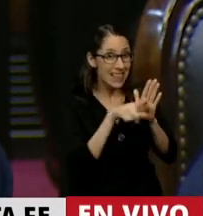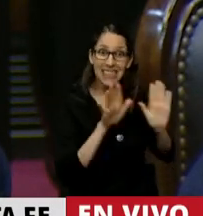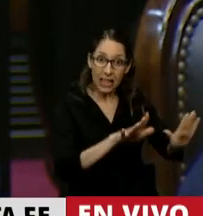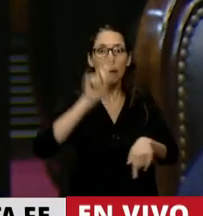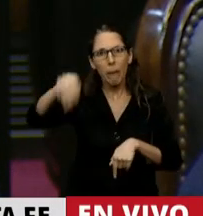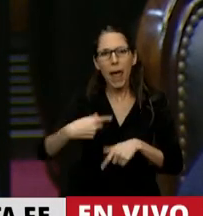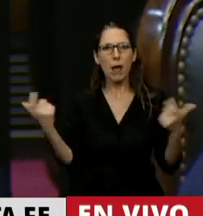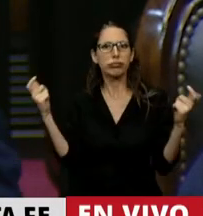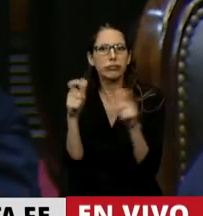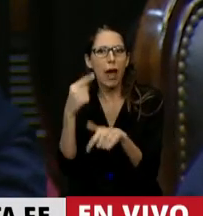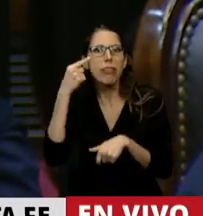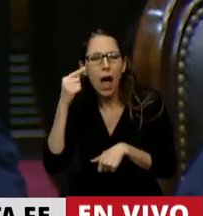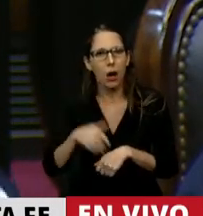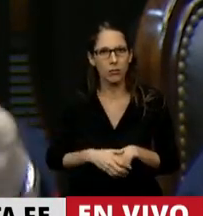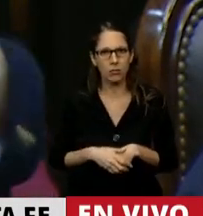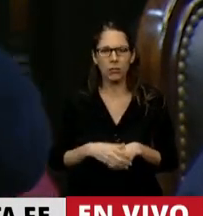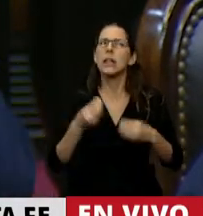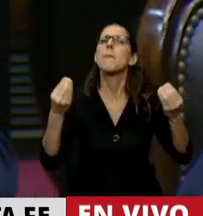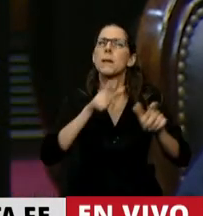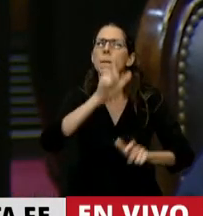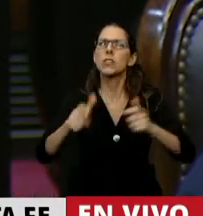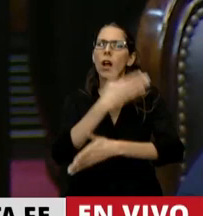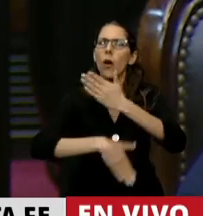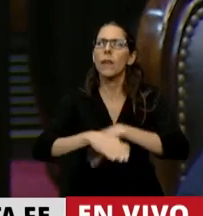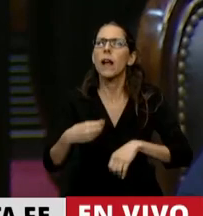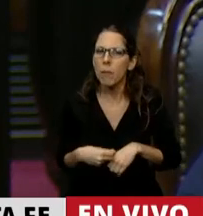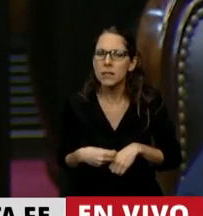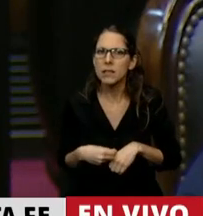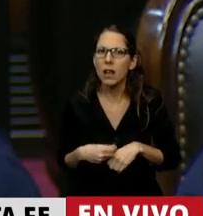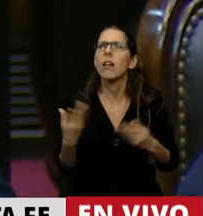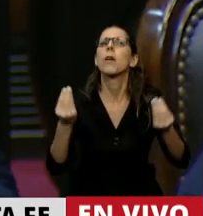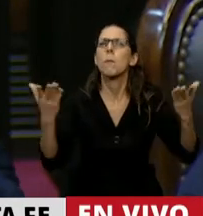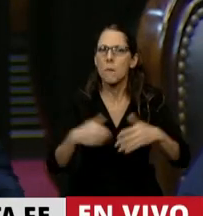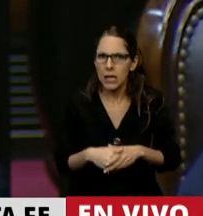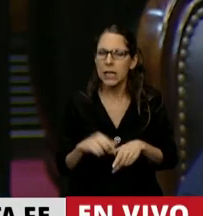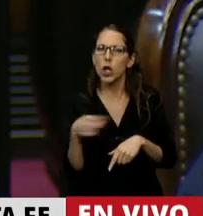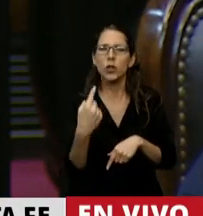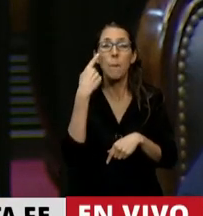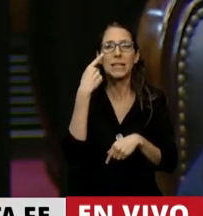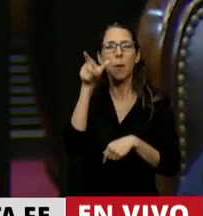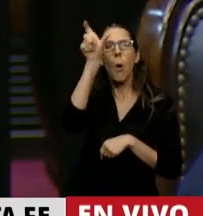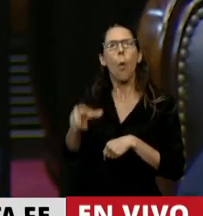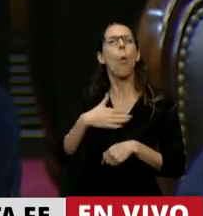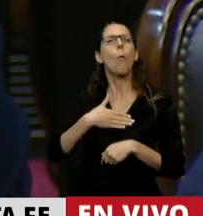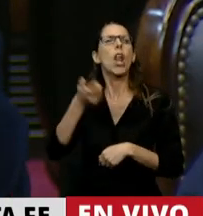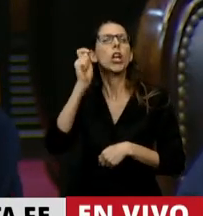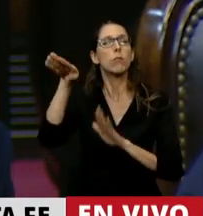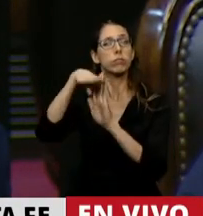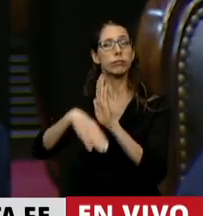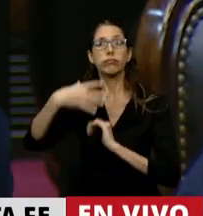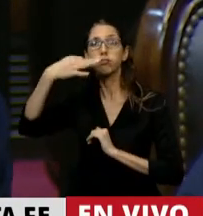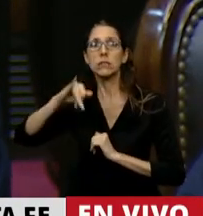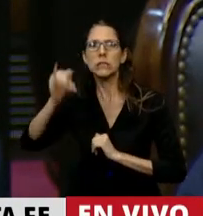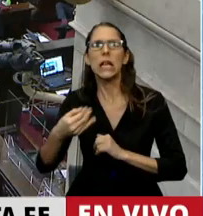¿Qué pasaría con las personas con discapacidad si planteamos esta teoría actualista de la persona humana a partir de las cualidades y de